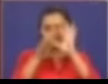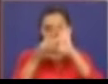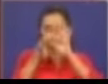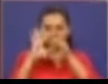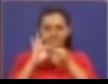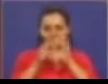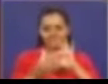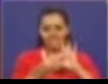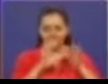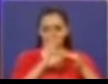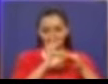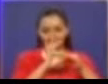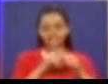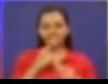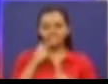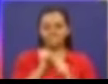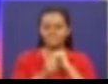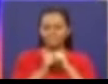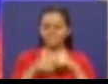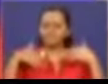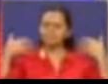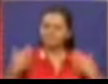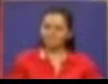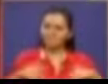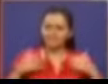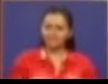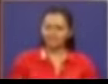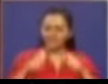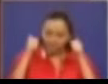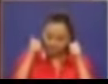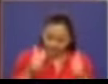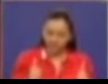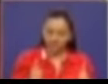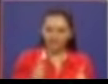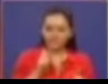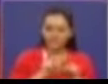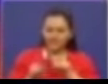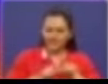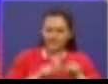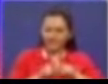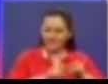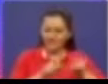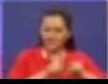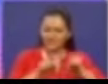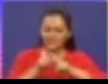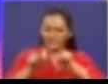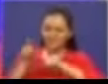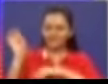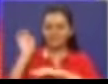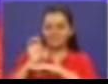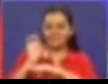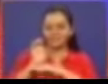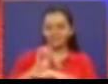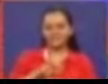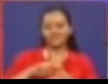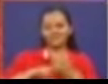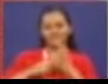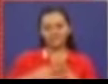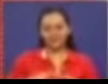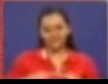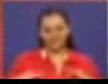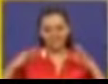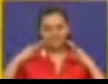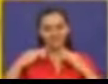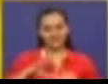deportistas que están dejando alma, corazón y vida en las pistas, en las canchas, para dejar en alto la tricolor nacional.